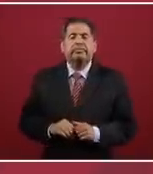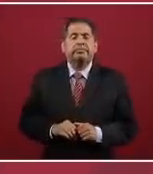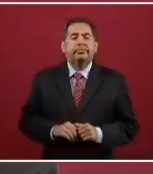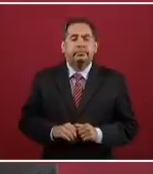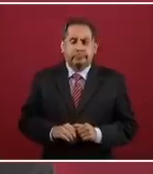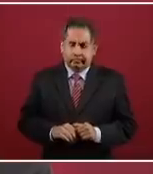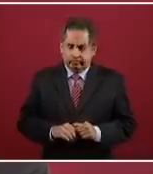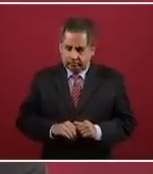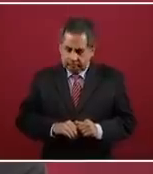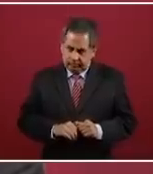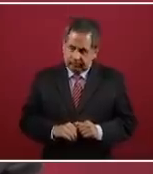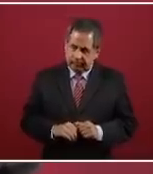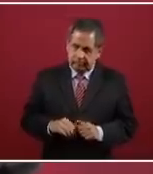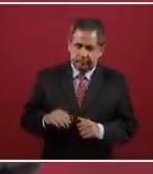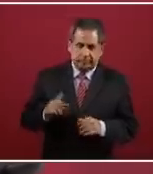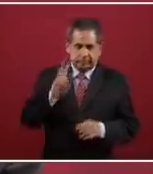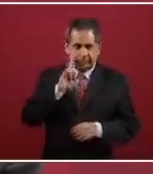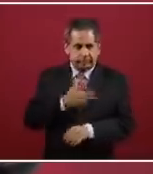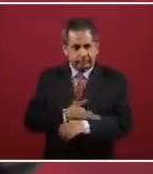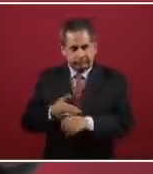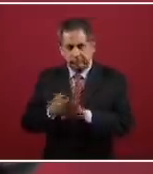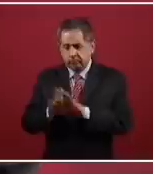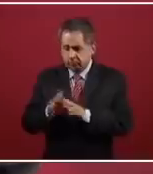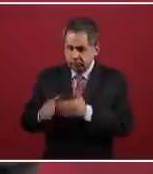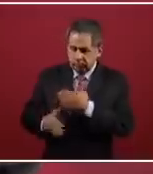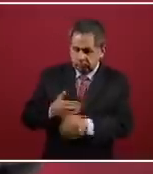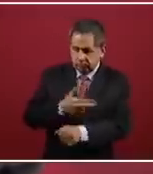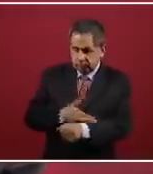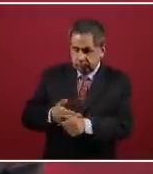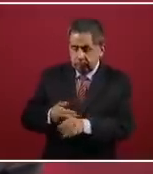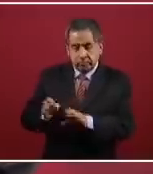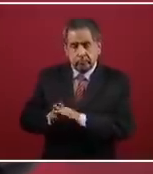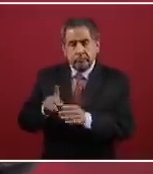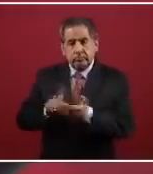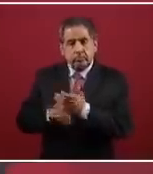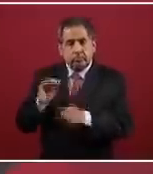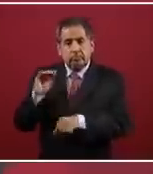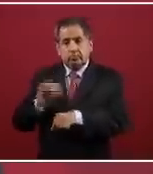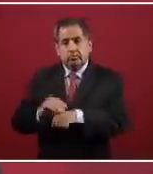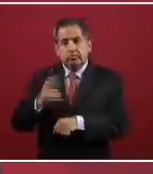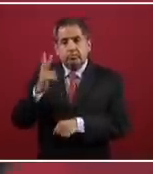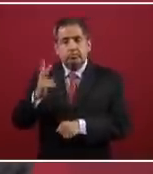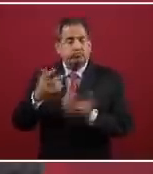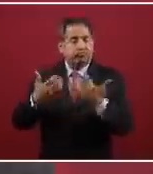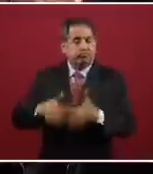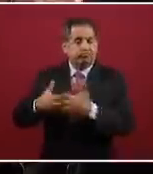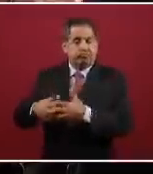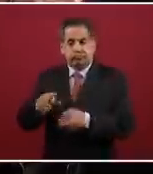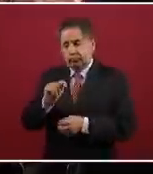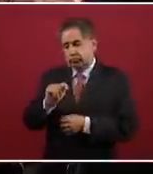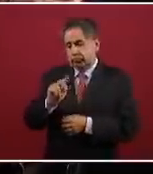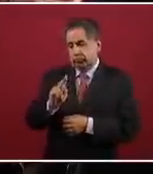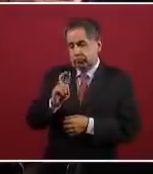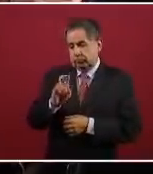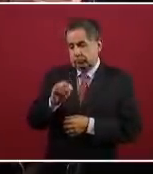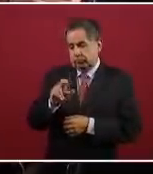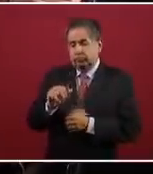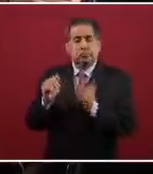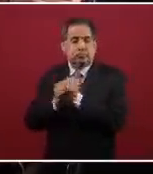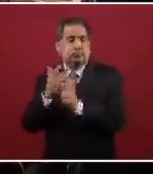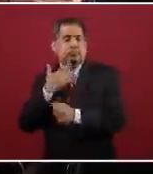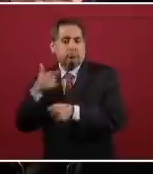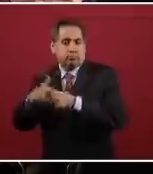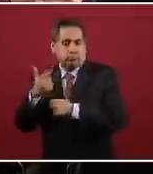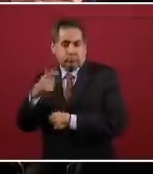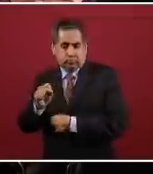tener un procedimiento que permite iniciar con la instalación de dos turbinas con gas para después